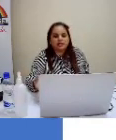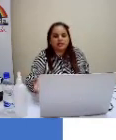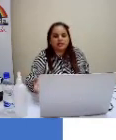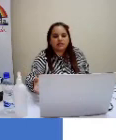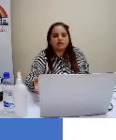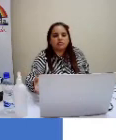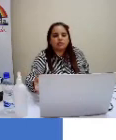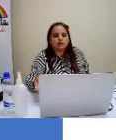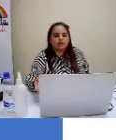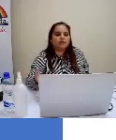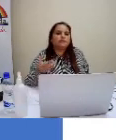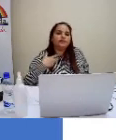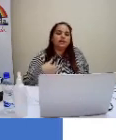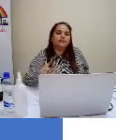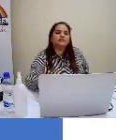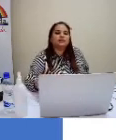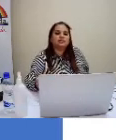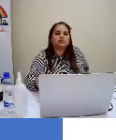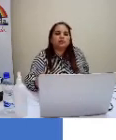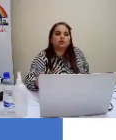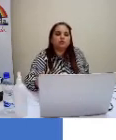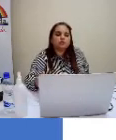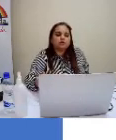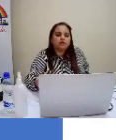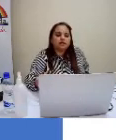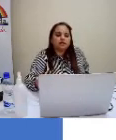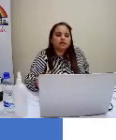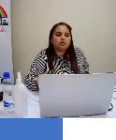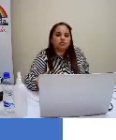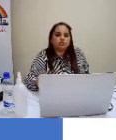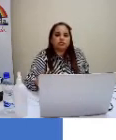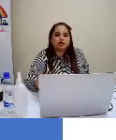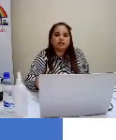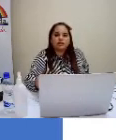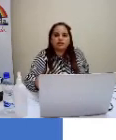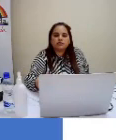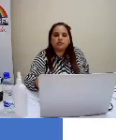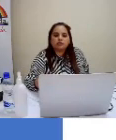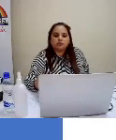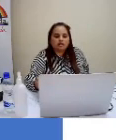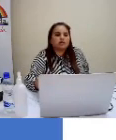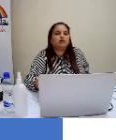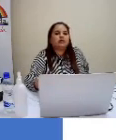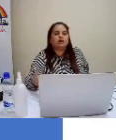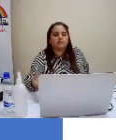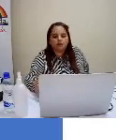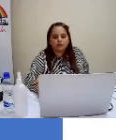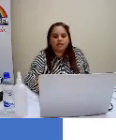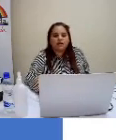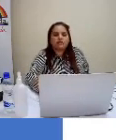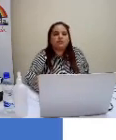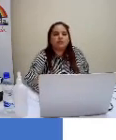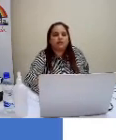familiares vayan a veces en la consulta porque el paciente solo reconoce su estado depresivo y no su maníaco. En cambio